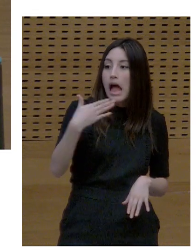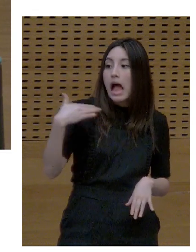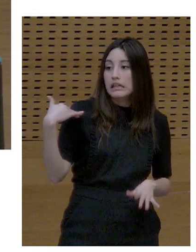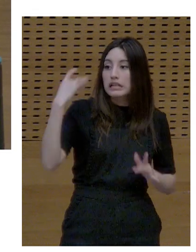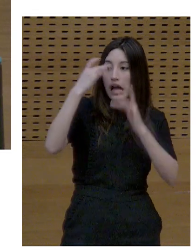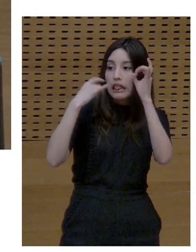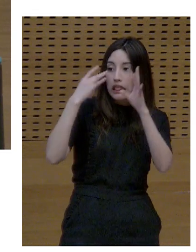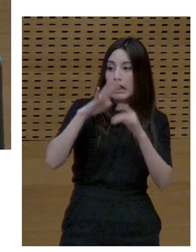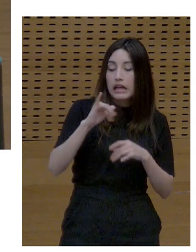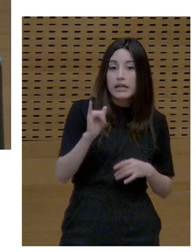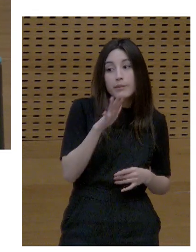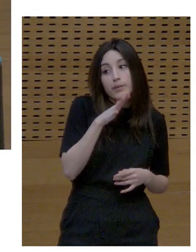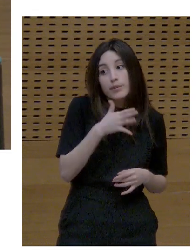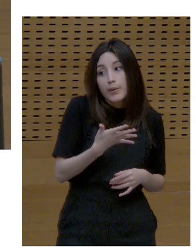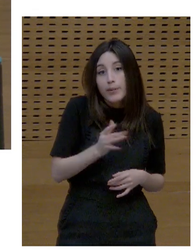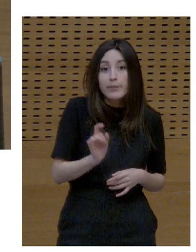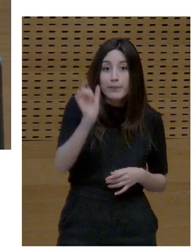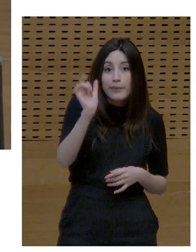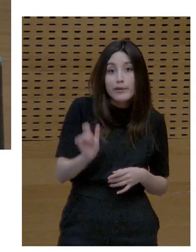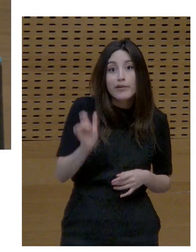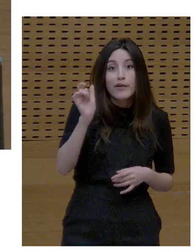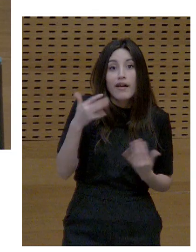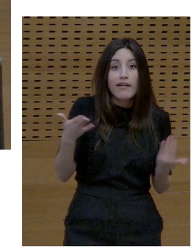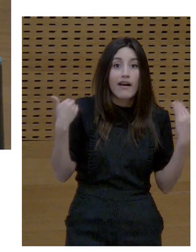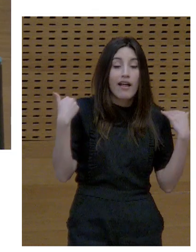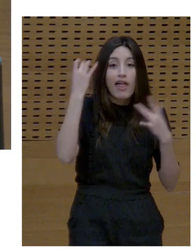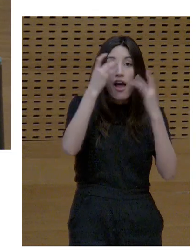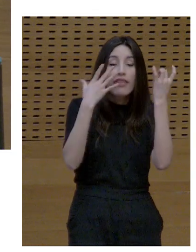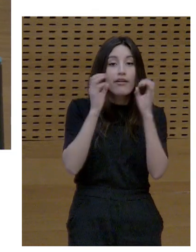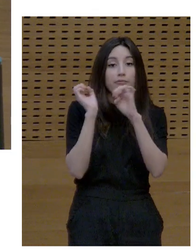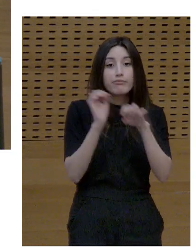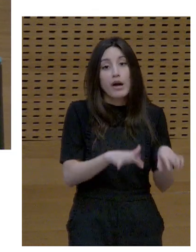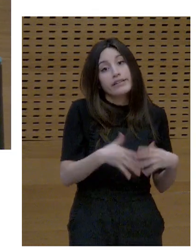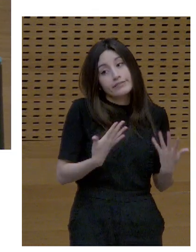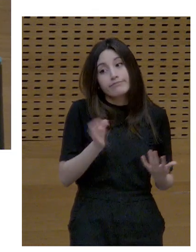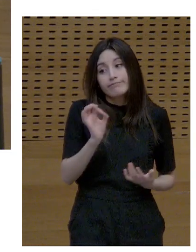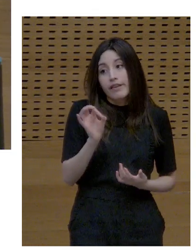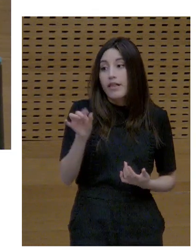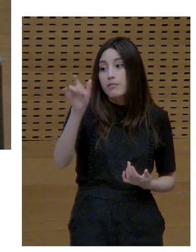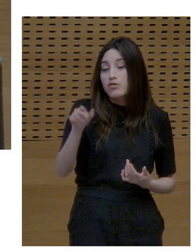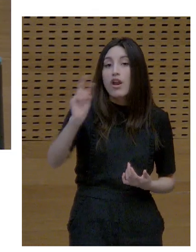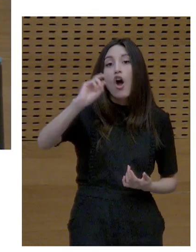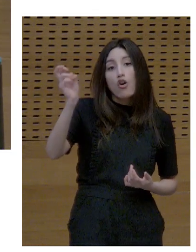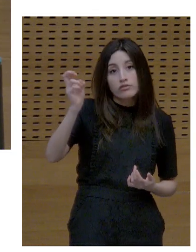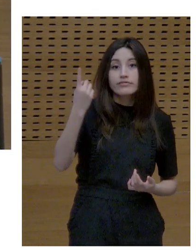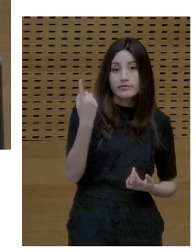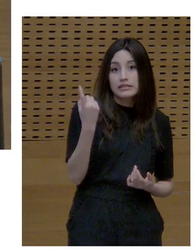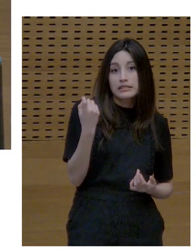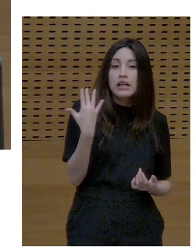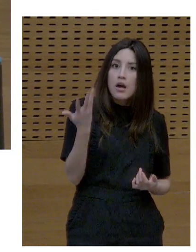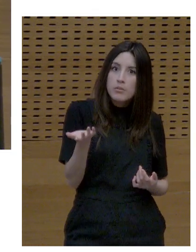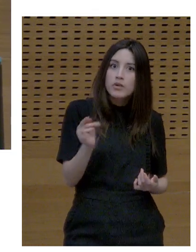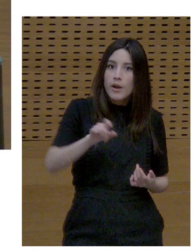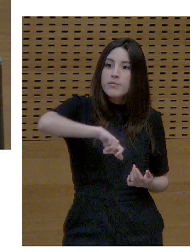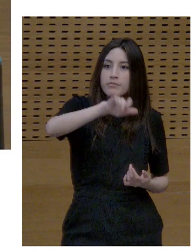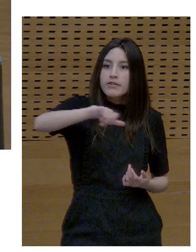como Becky dejó la actividad, entonces habrá que buscar una persona y habrá que buscar dónde poder realizarla. Pero sí que es cierto que las personas que